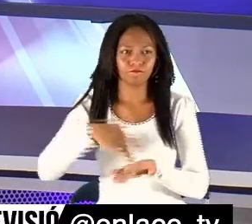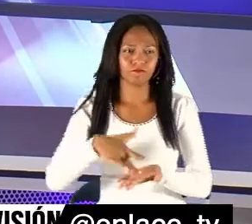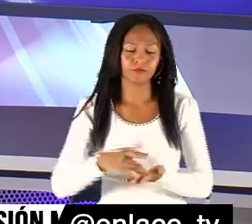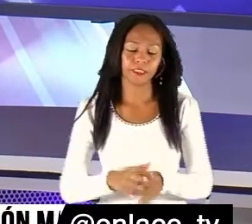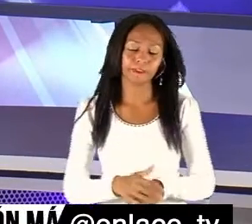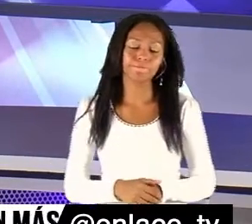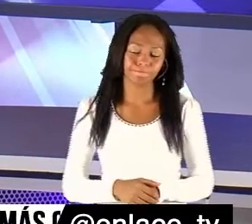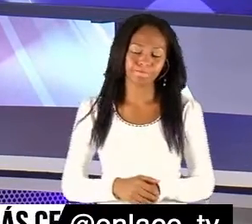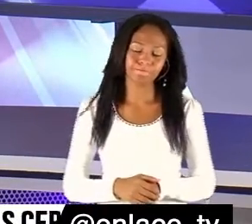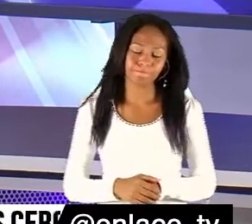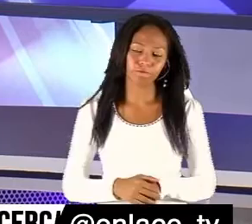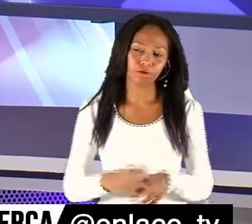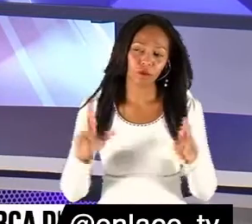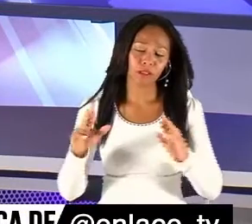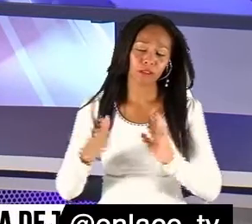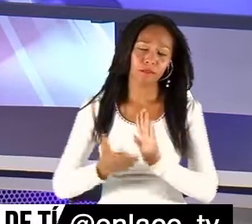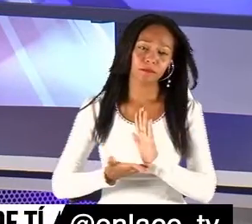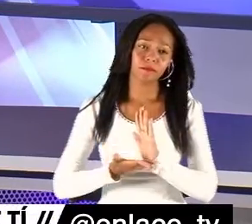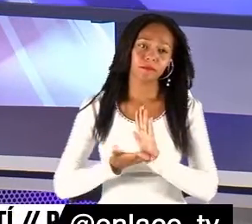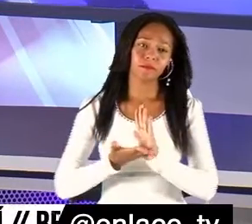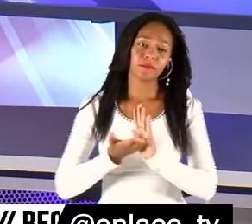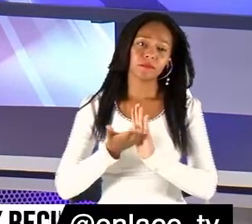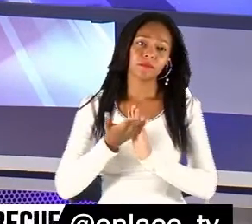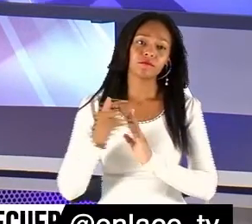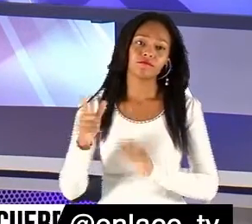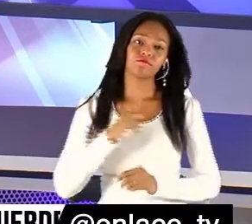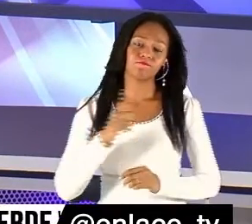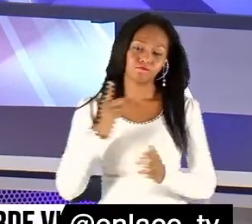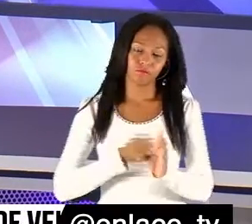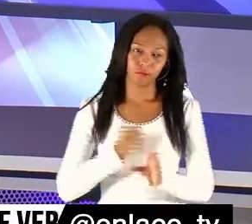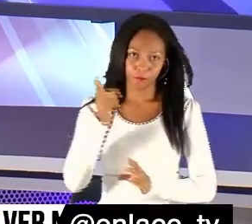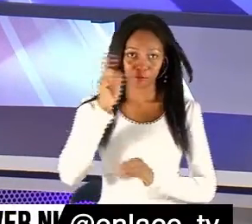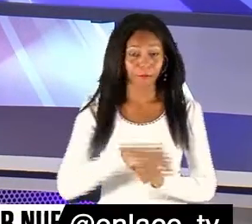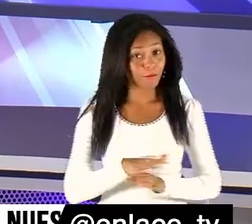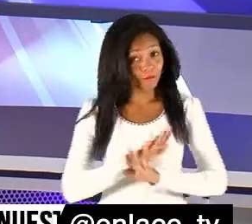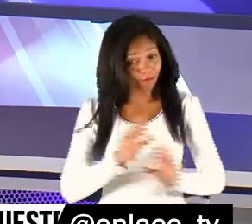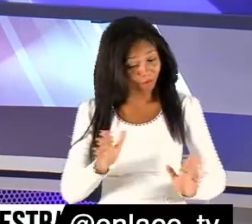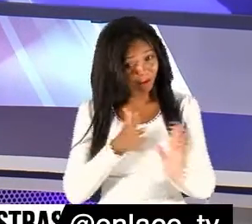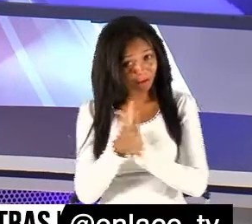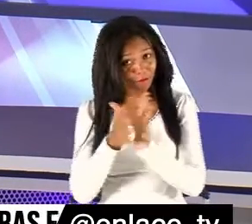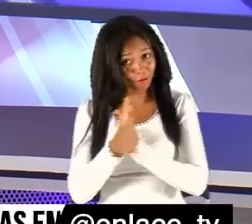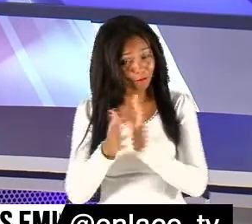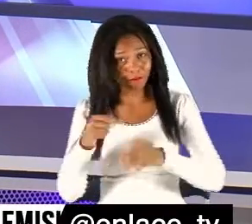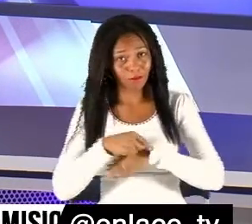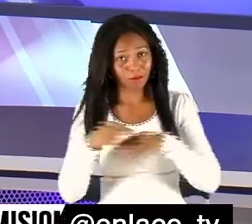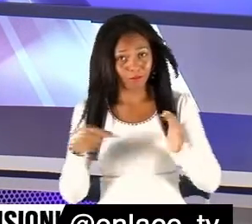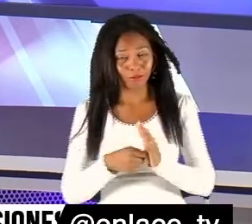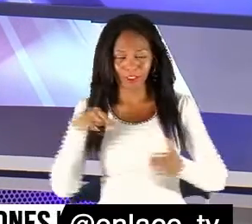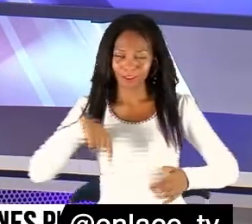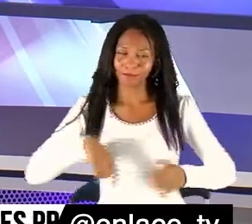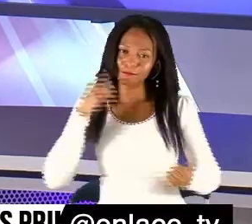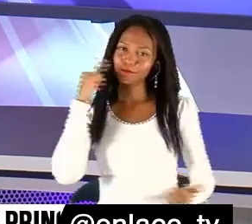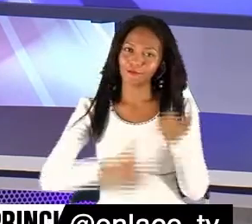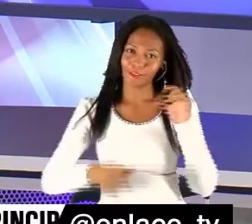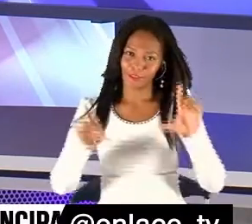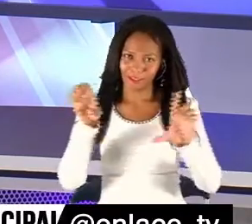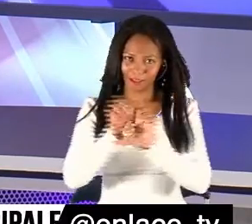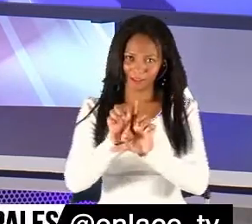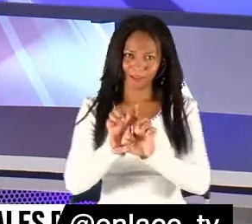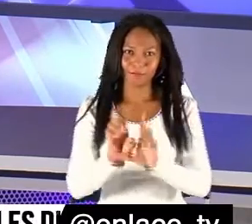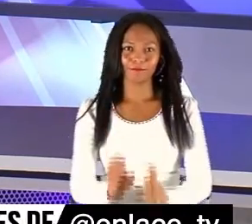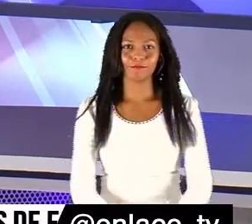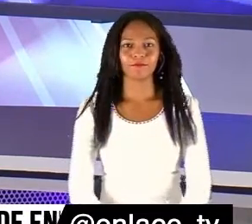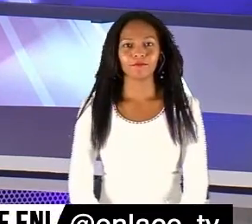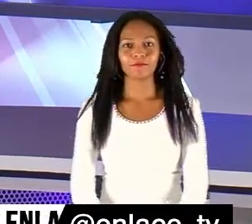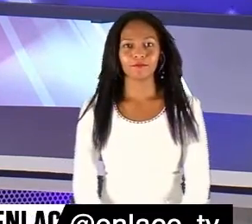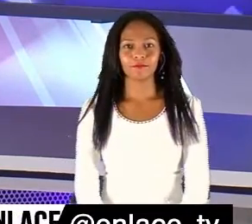Esperamos la pronta recuperación de este líder político en nuestra ciudad. Y con esta información hemos llegado al final de la presente edición de Enlace Noticias.